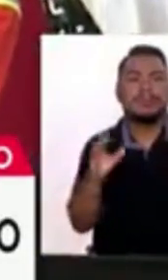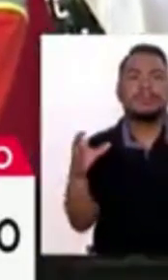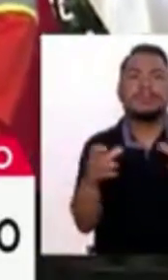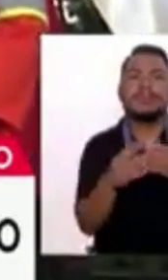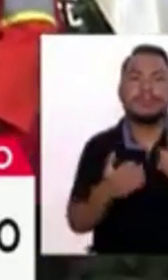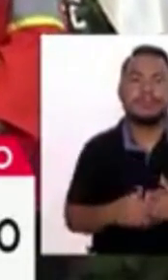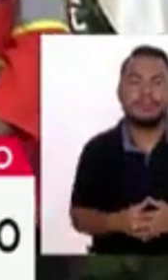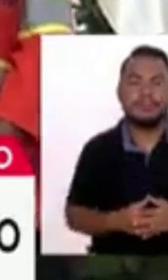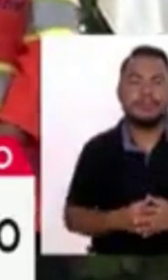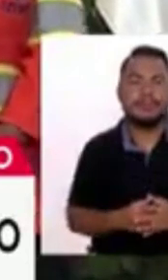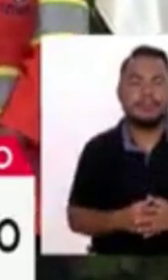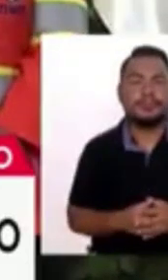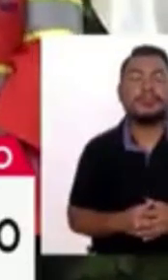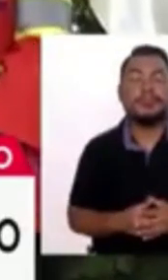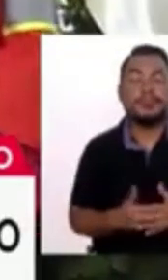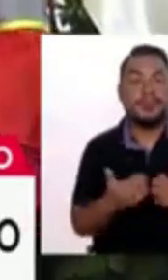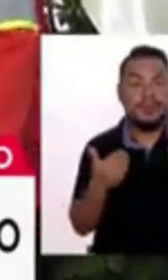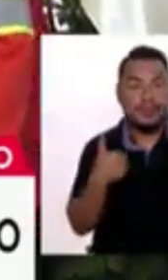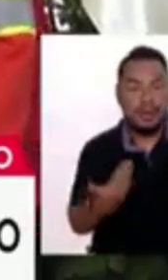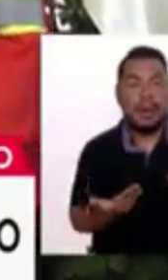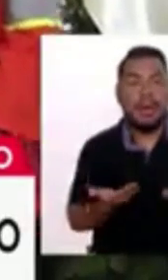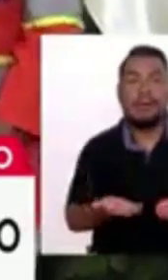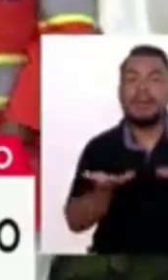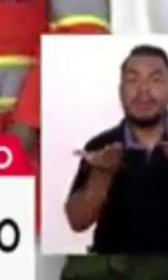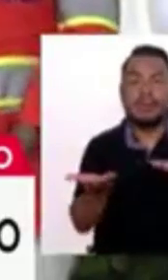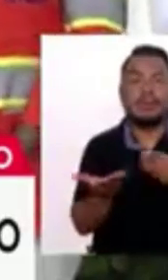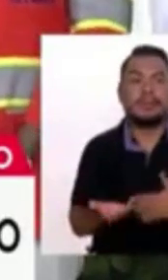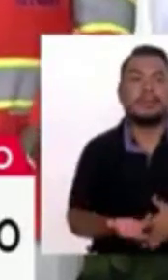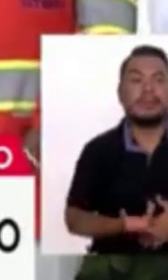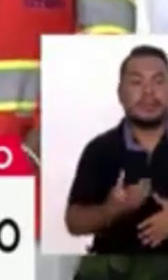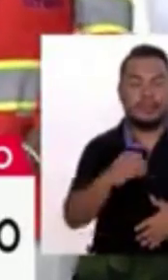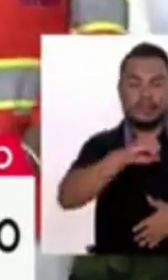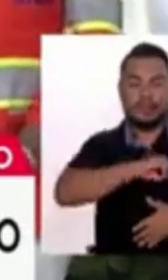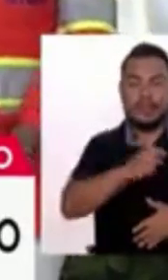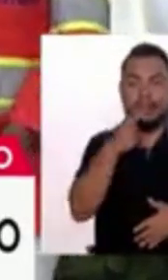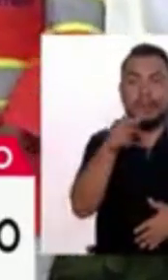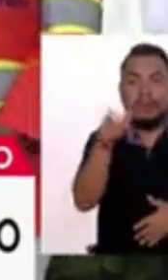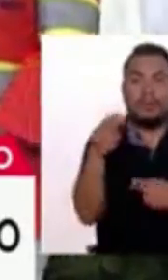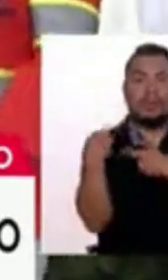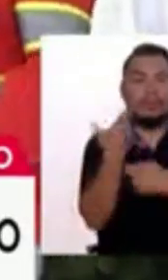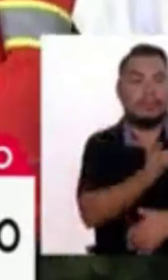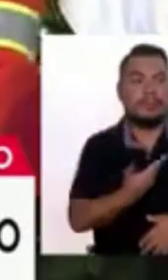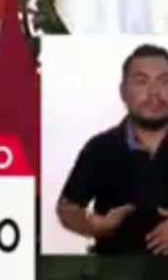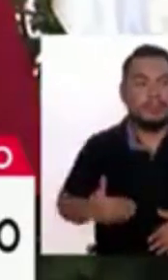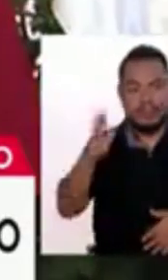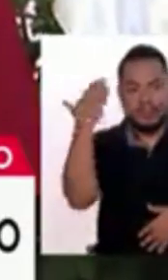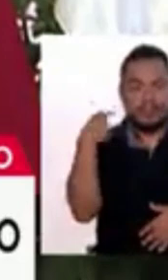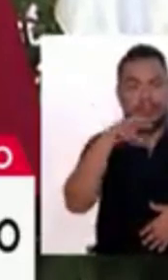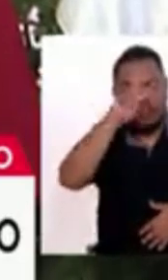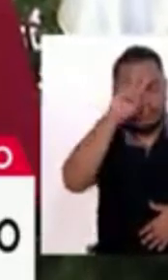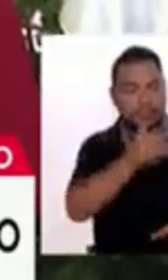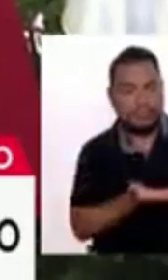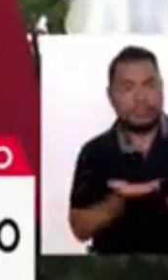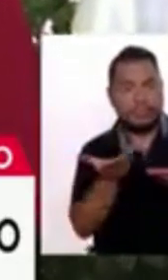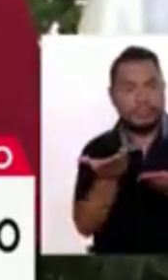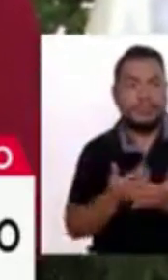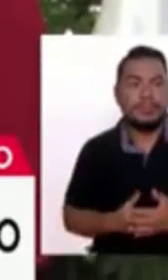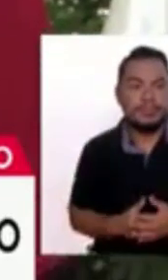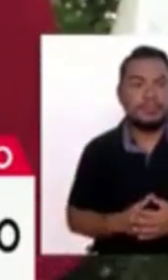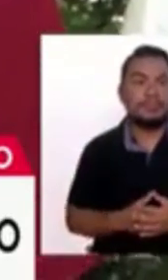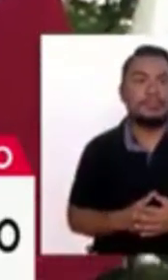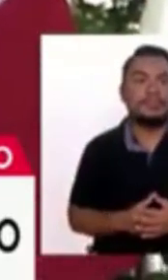sindical. Tendremos la entrega de la condecoración a cargo de la señora Presidenta de la República.